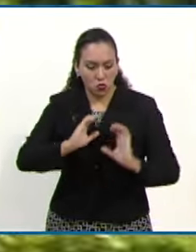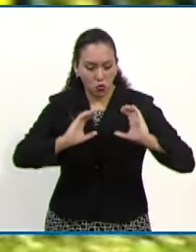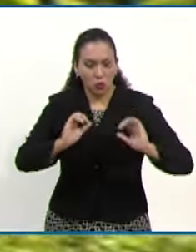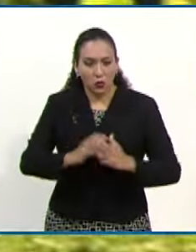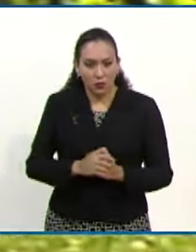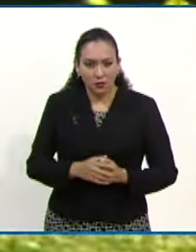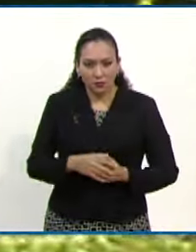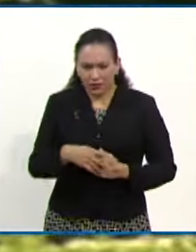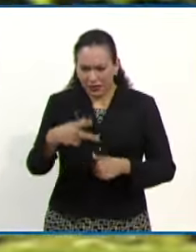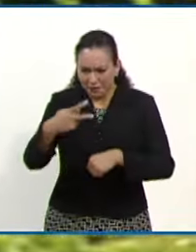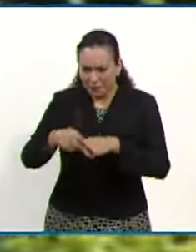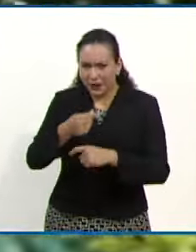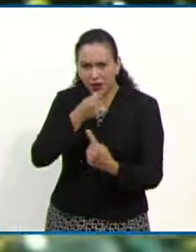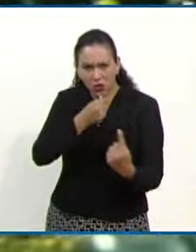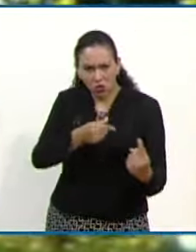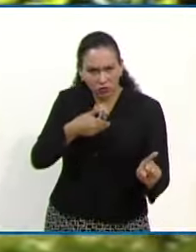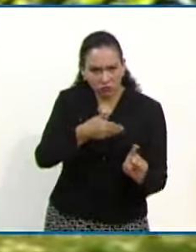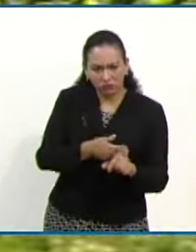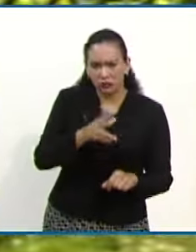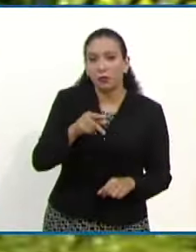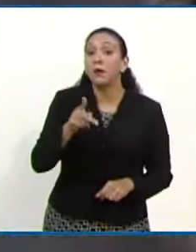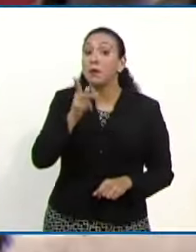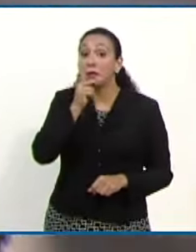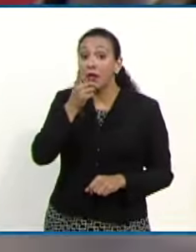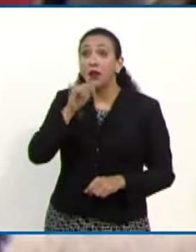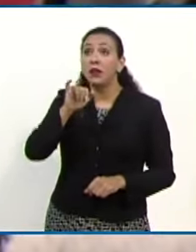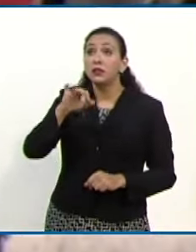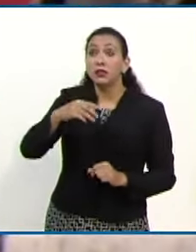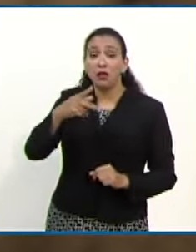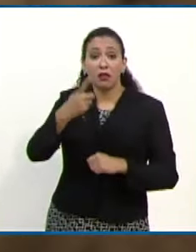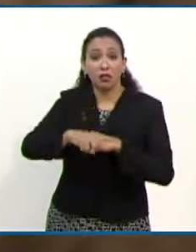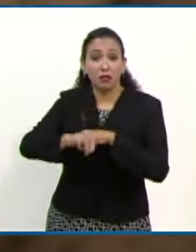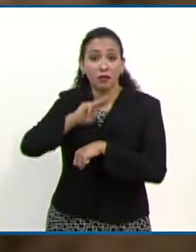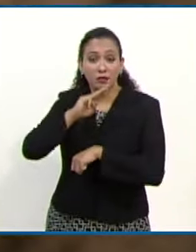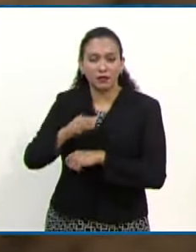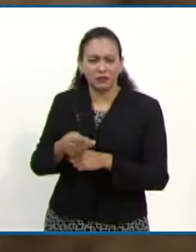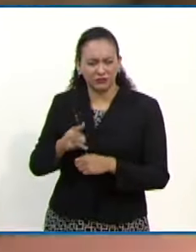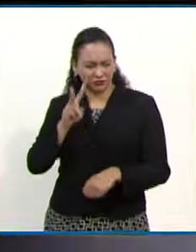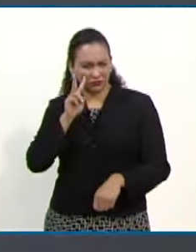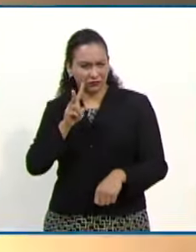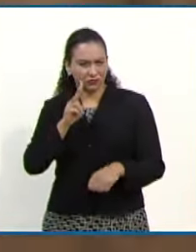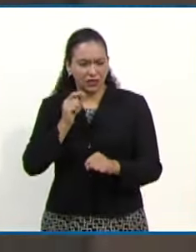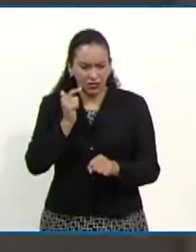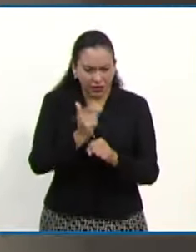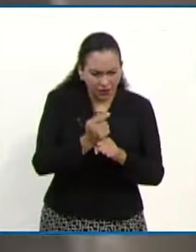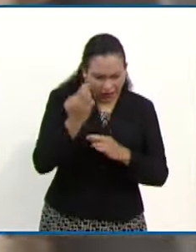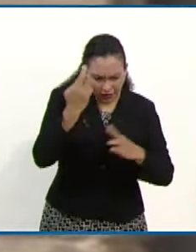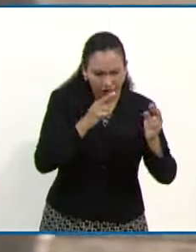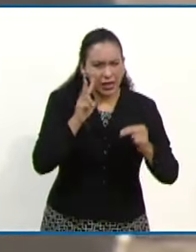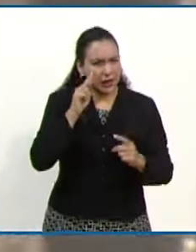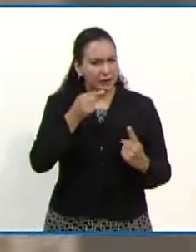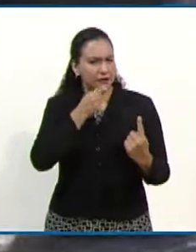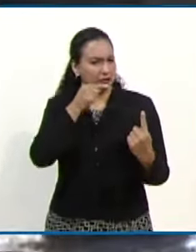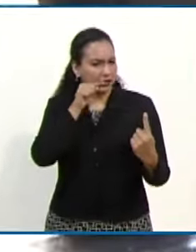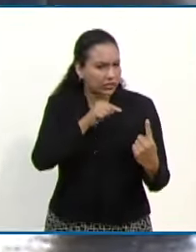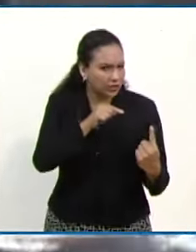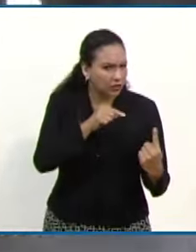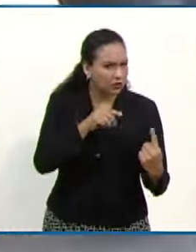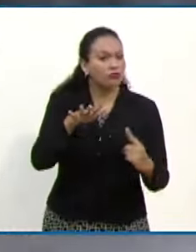situación de riesgo o daño para el infante, medida que fue orientada a materializar el interés superior del niño conforme a